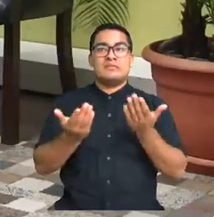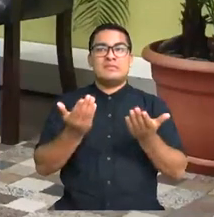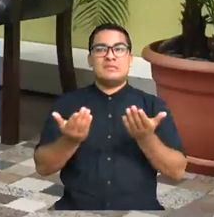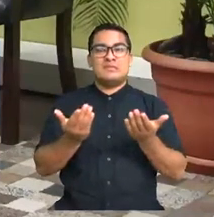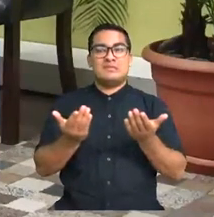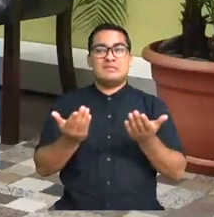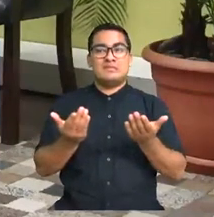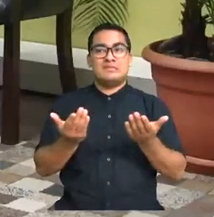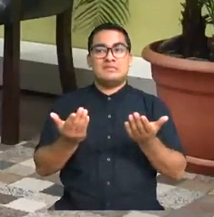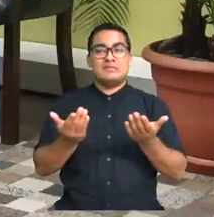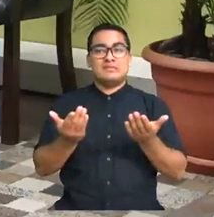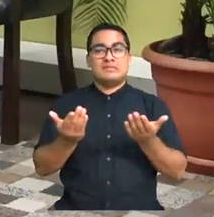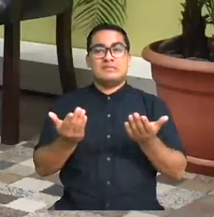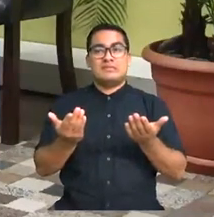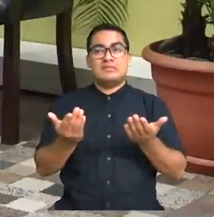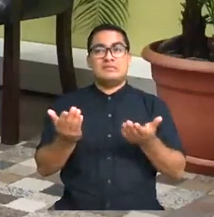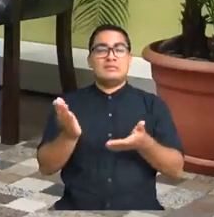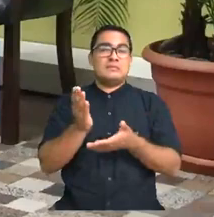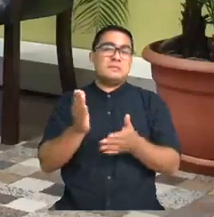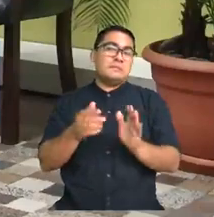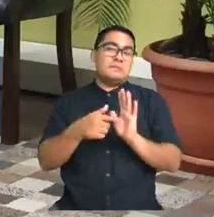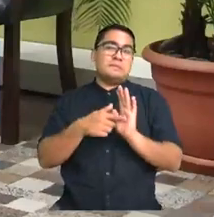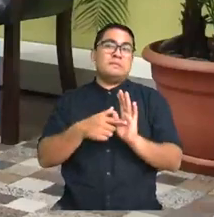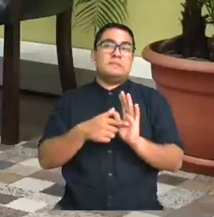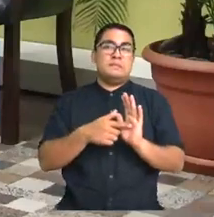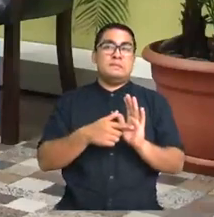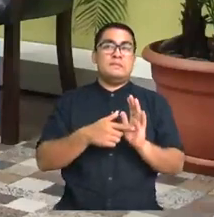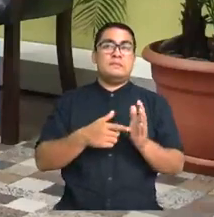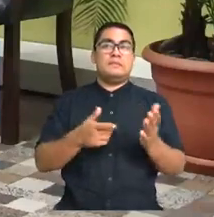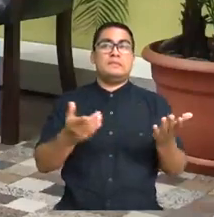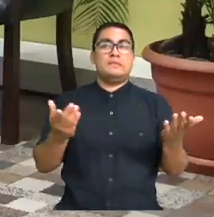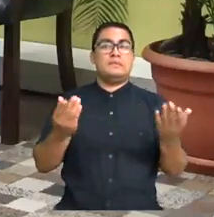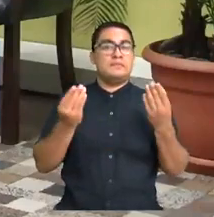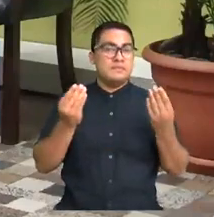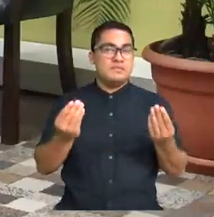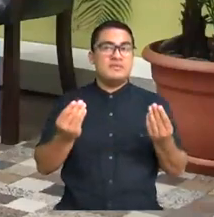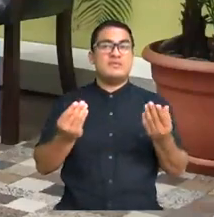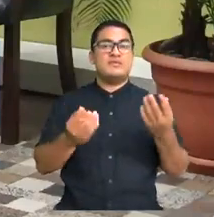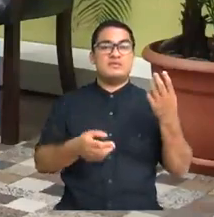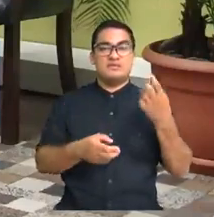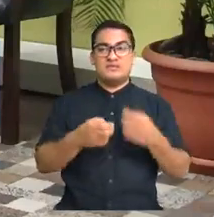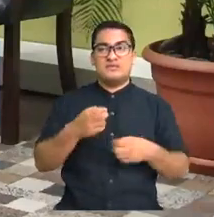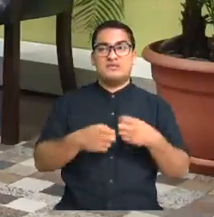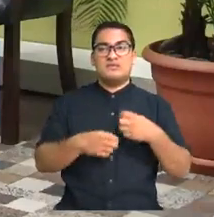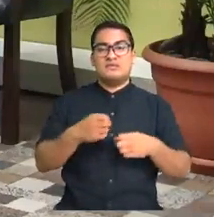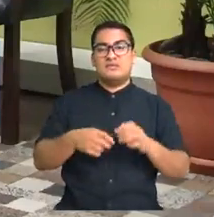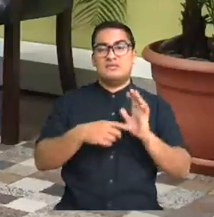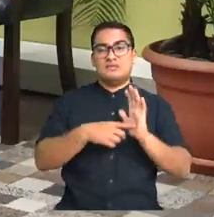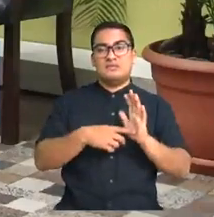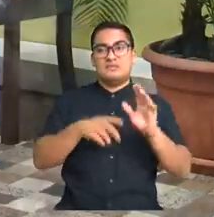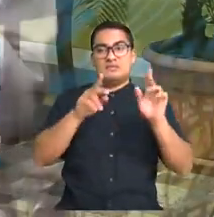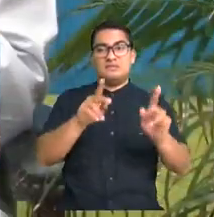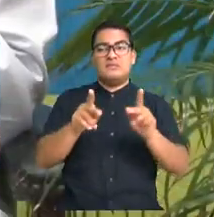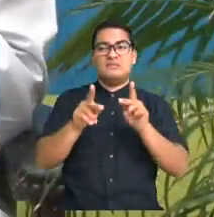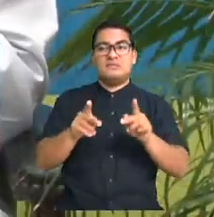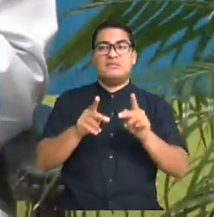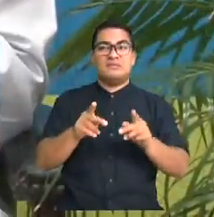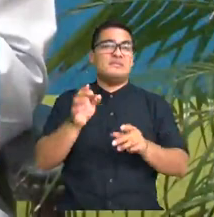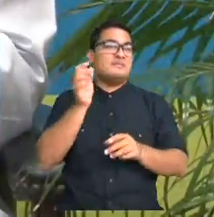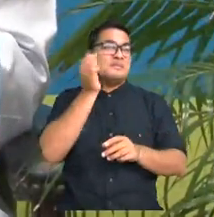que se esté dando algún tipo de recambio celular excesivo, por ejemplo, en los pacientes que tienen acné y